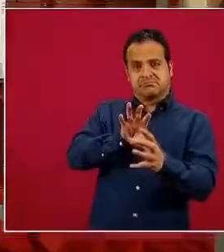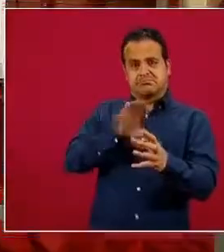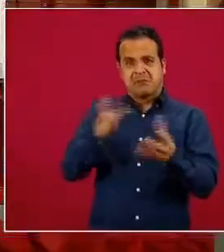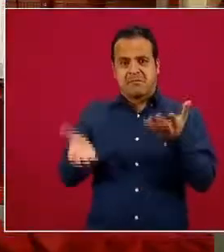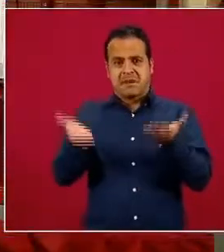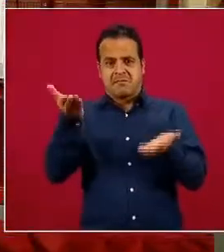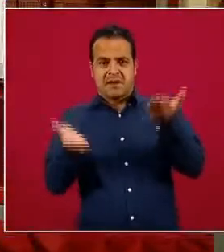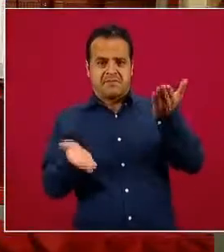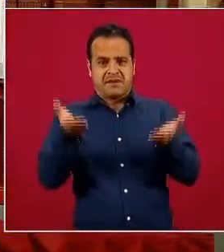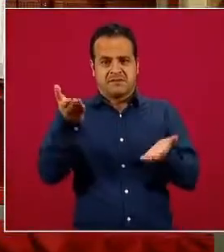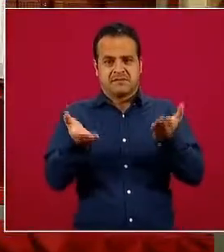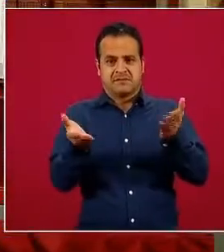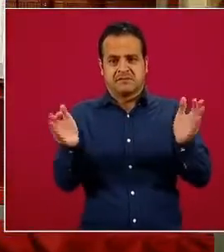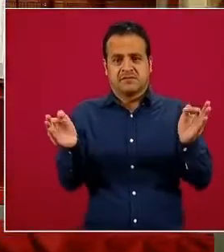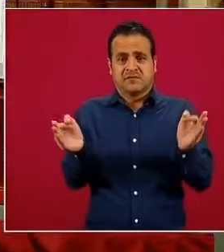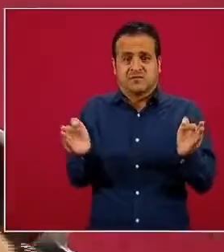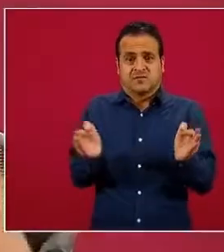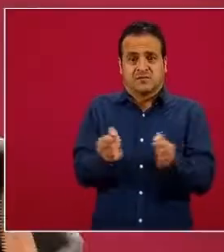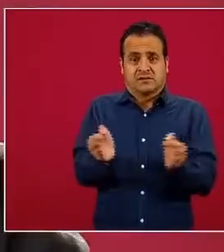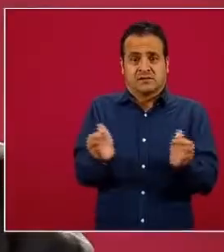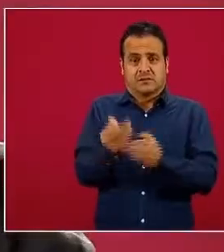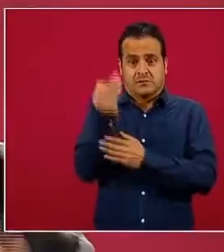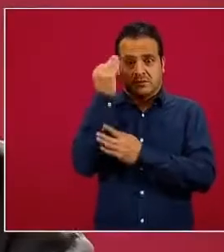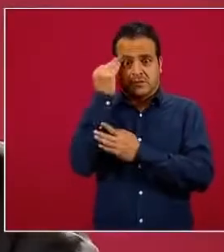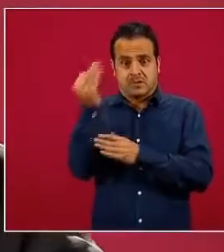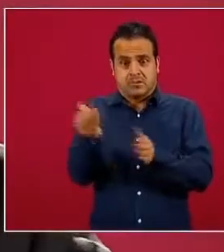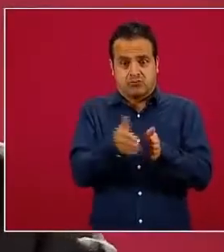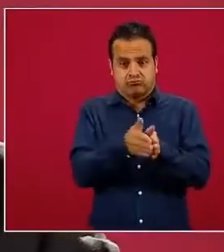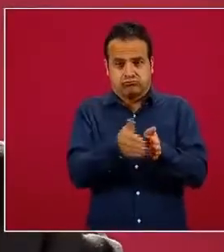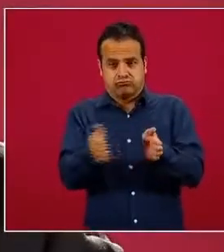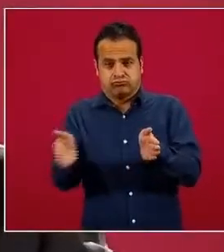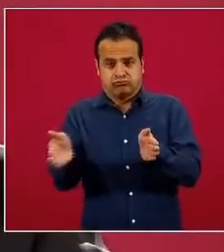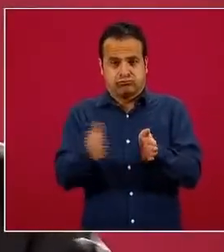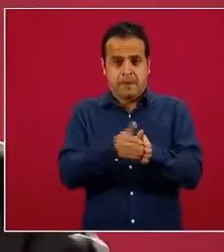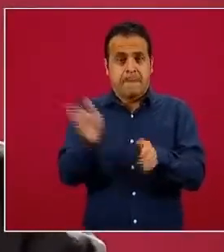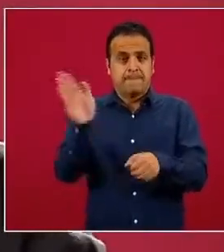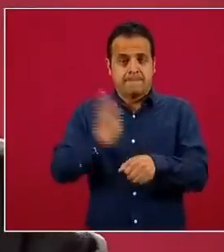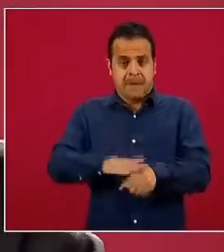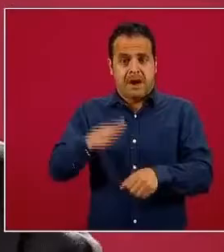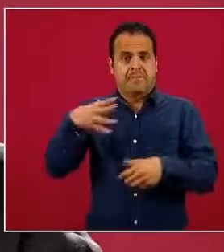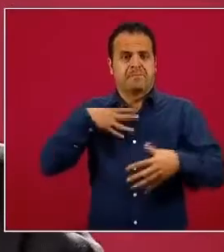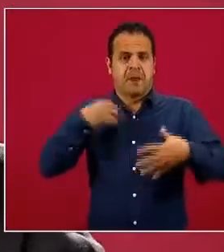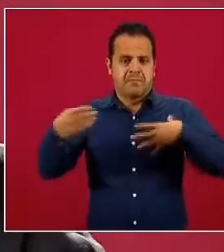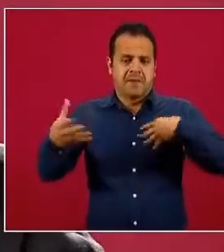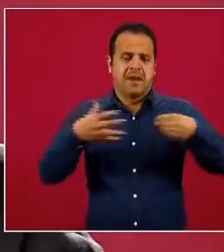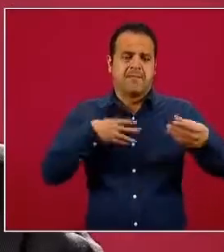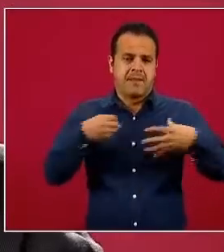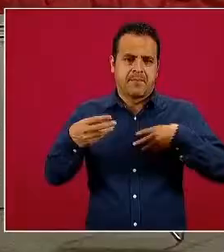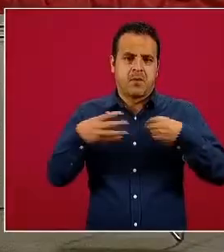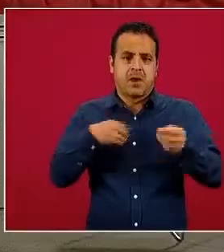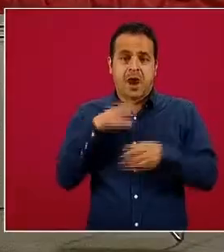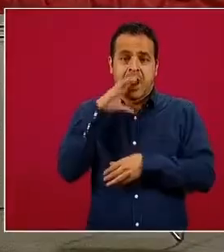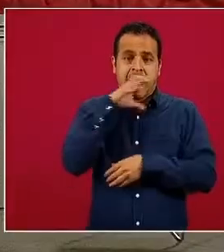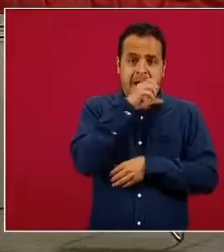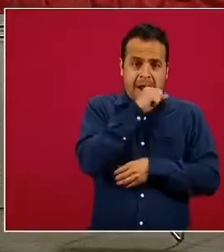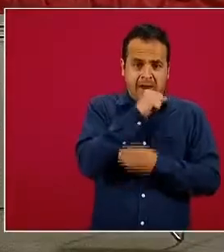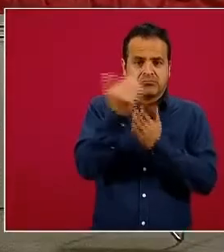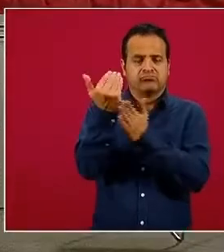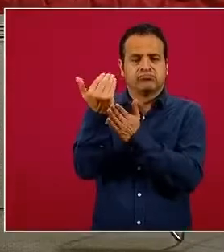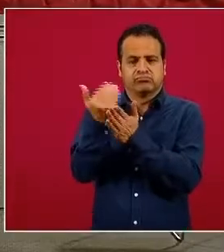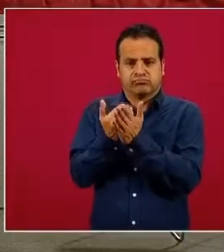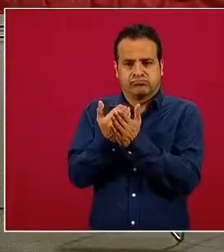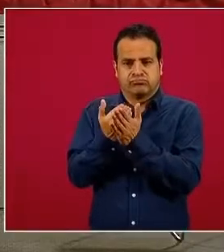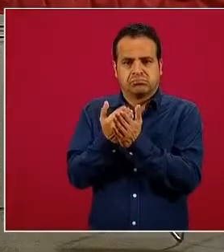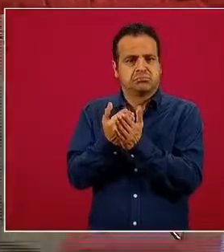eventos epidémicos, y en el periodo de calor, eventos de poca transmisión, semejante a la